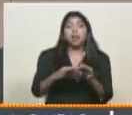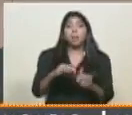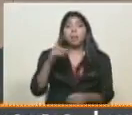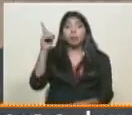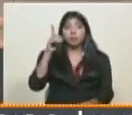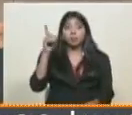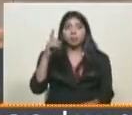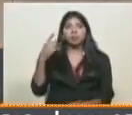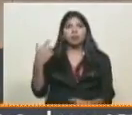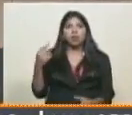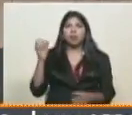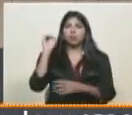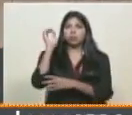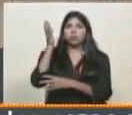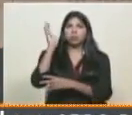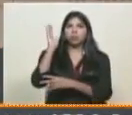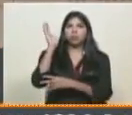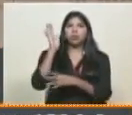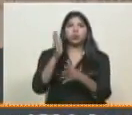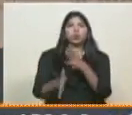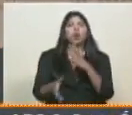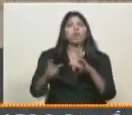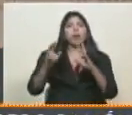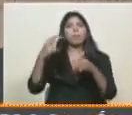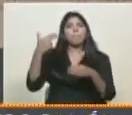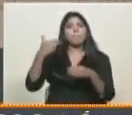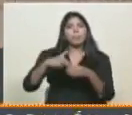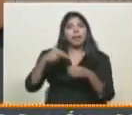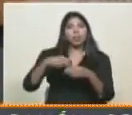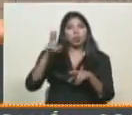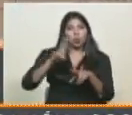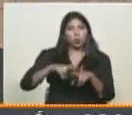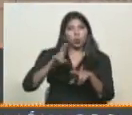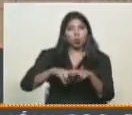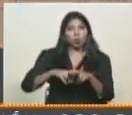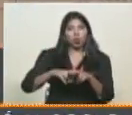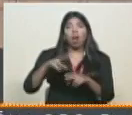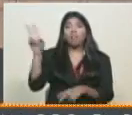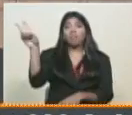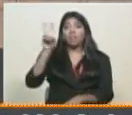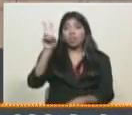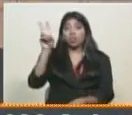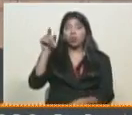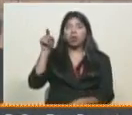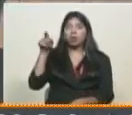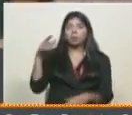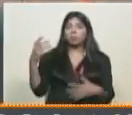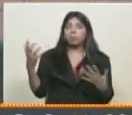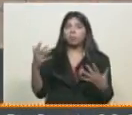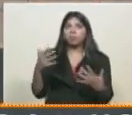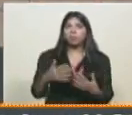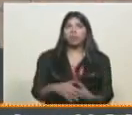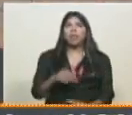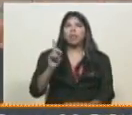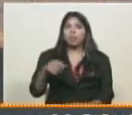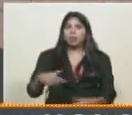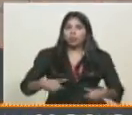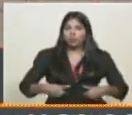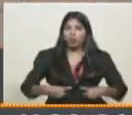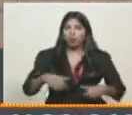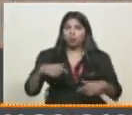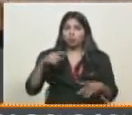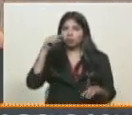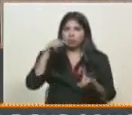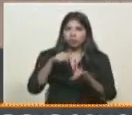para tratar el tema petrolero que sigue siendo también muy preocupante venezolano se escapa también de estos desafíos que tendría que enfrentar